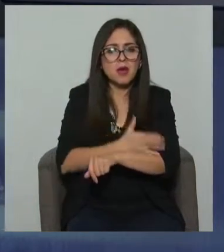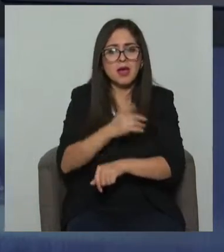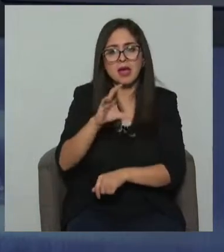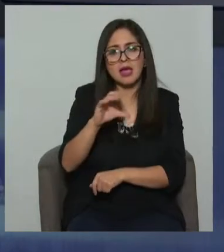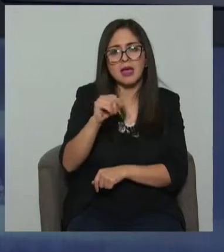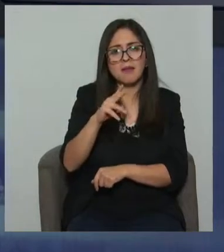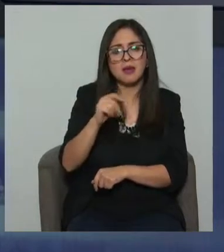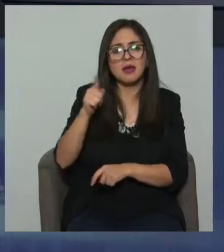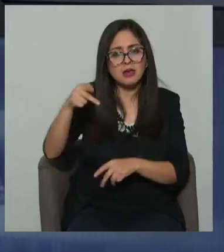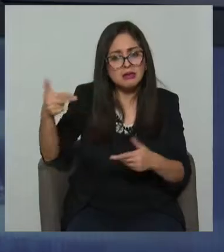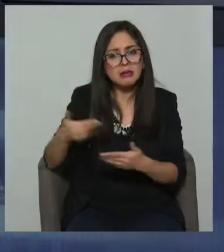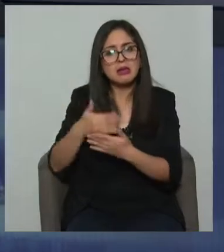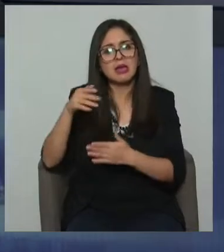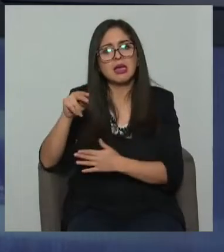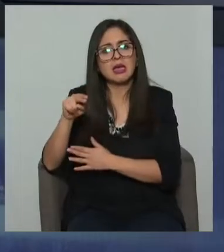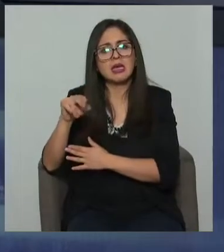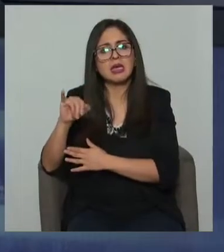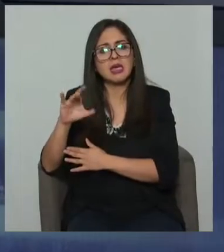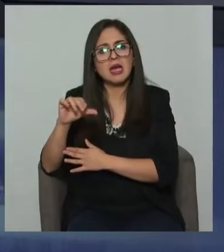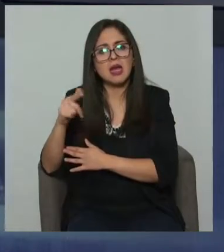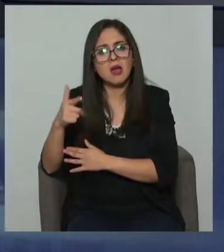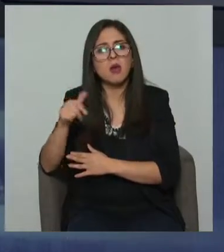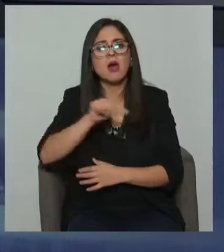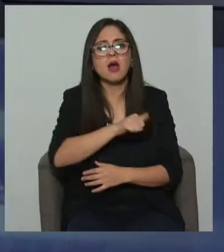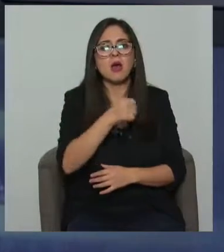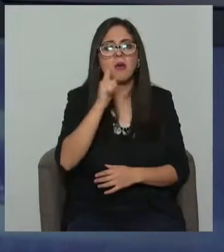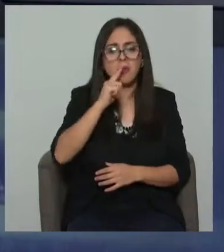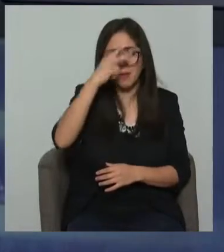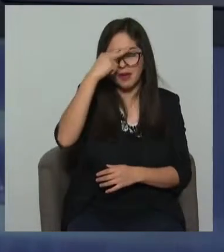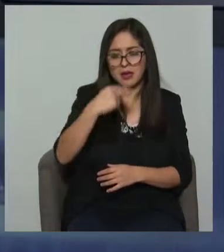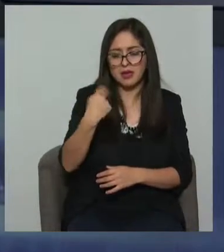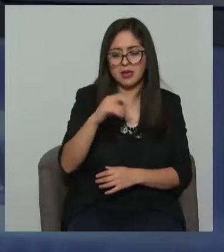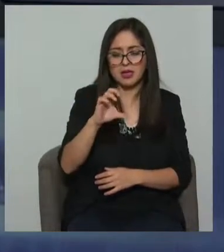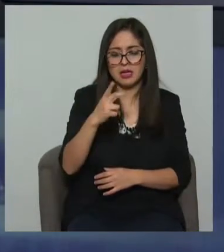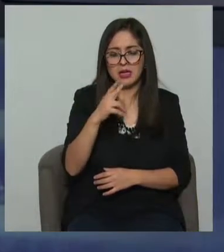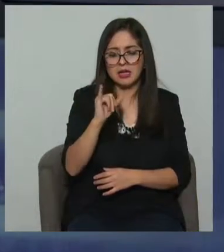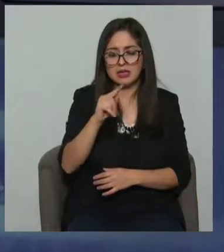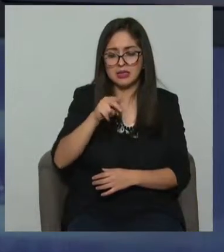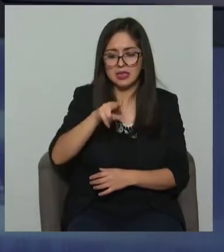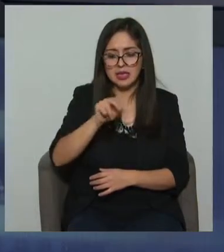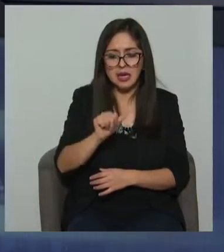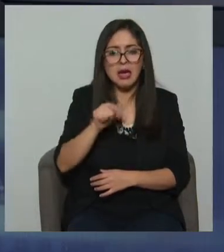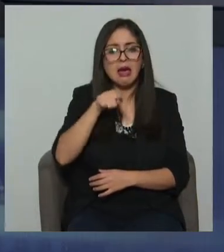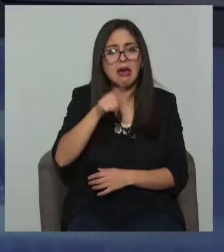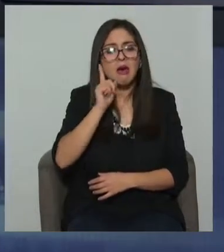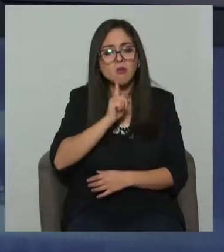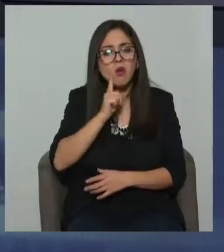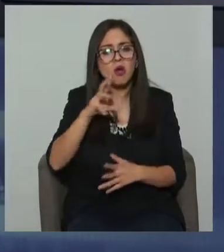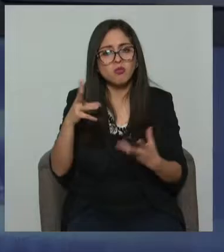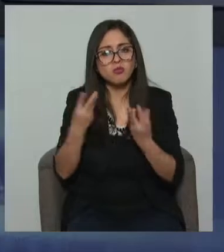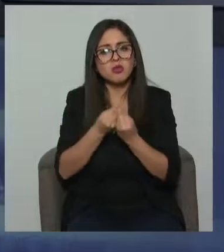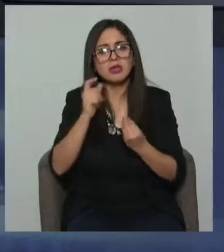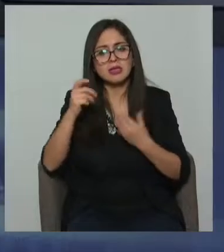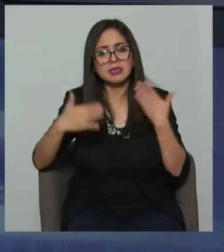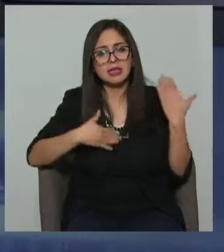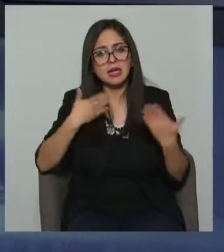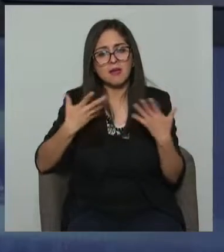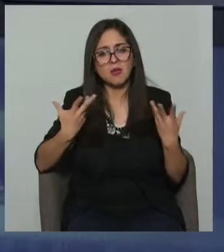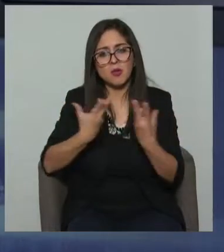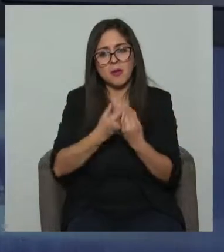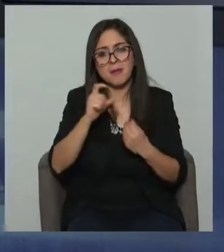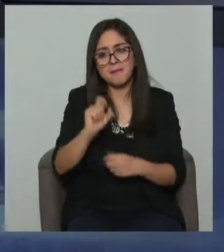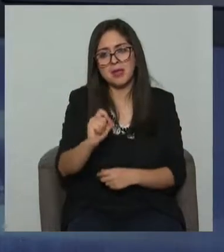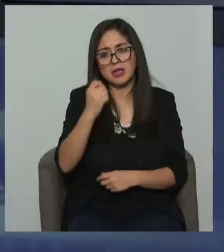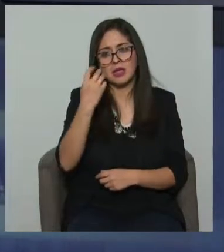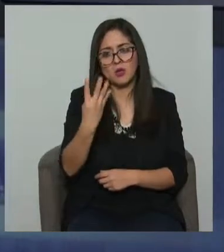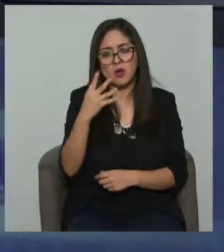cabaretera nicaragüense, mexicana, Cristina Arévalo, quien estará también celebrando esta noche en